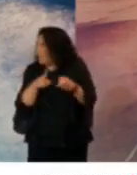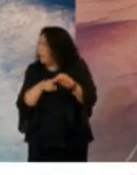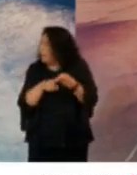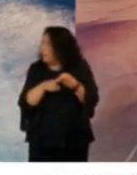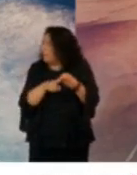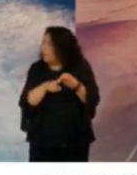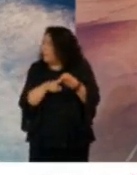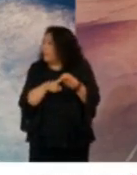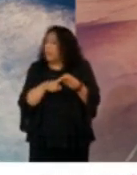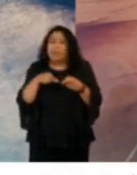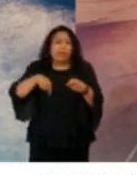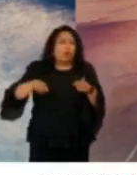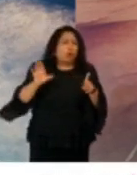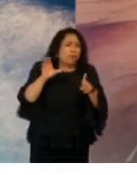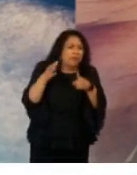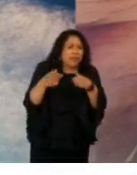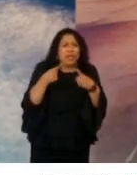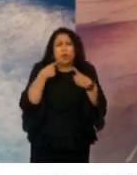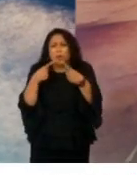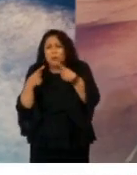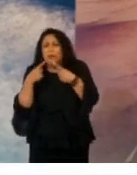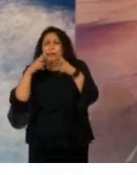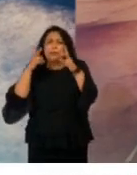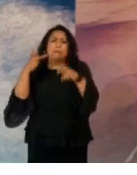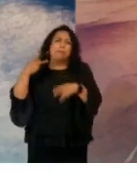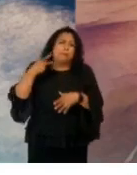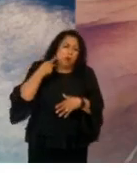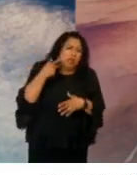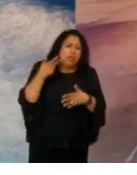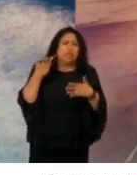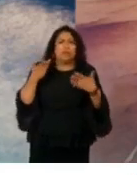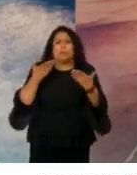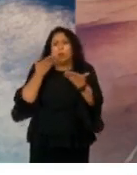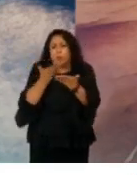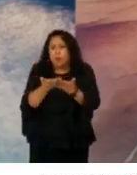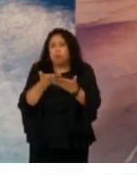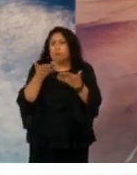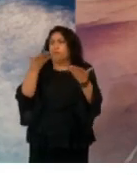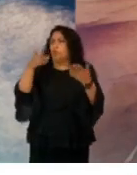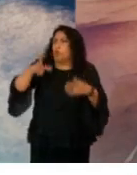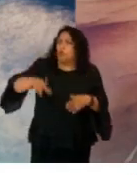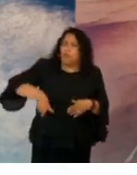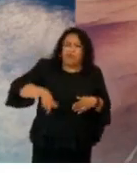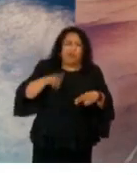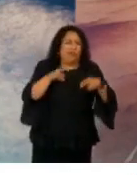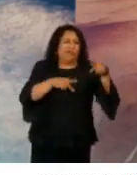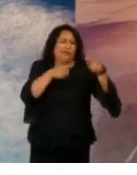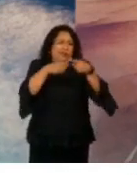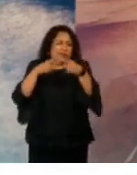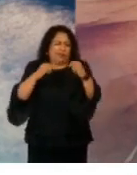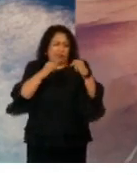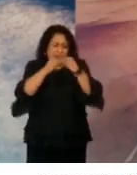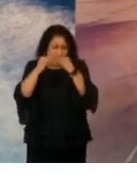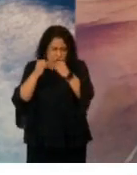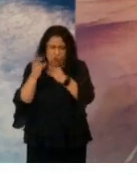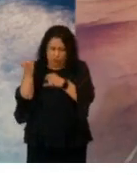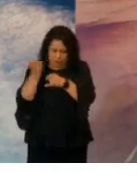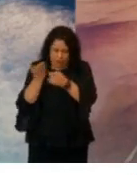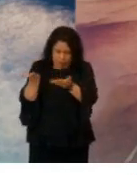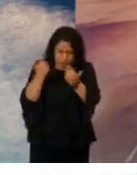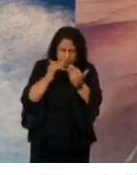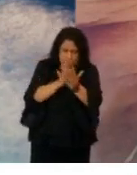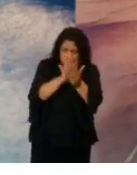en estos comités de conversación de políticas públicas que a veces se hace a nivel gobierno, a distintos niveles institucionales,